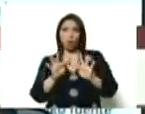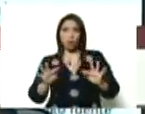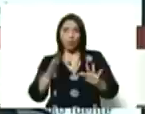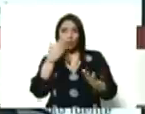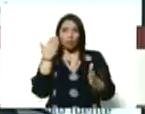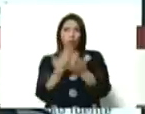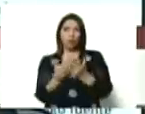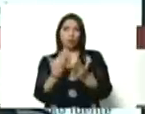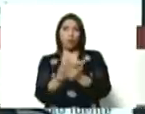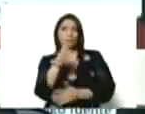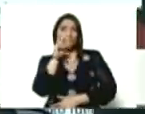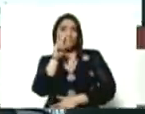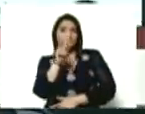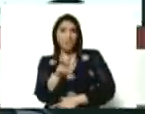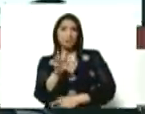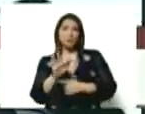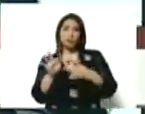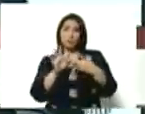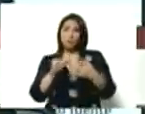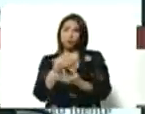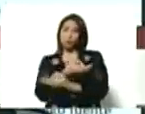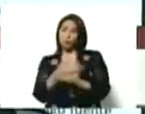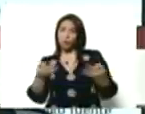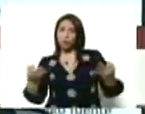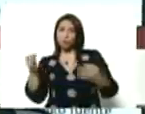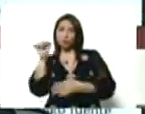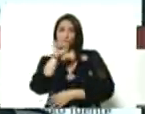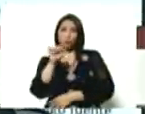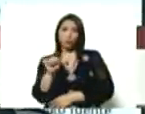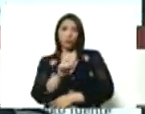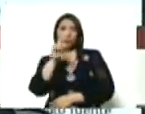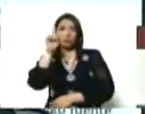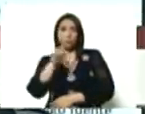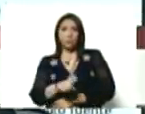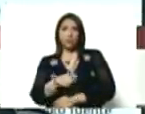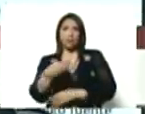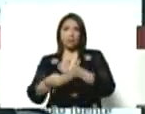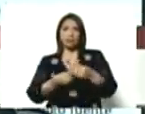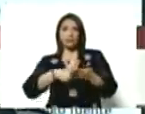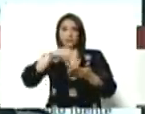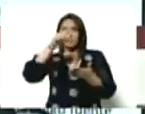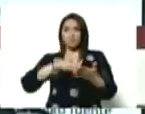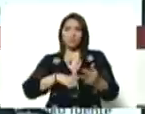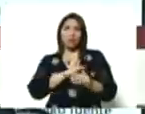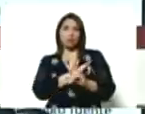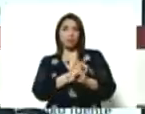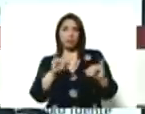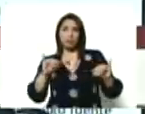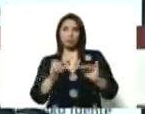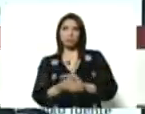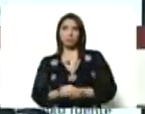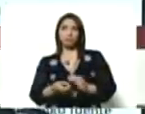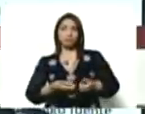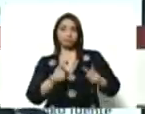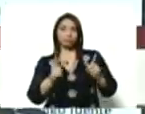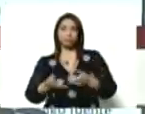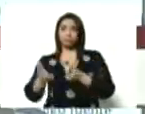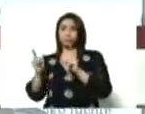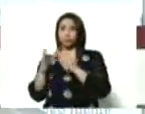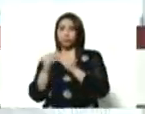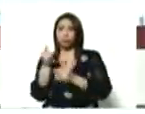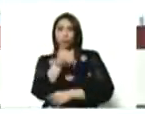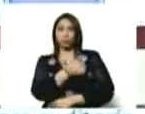correcto funcionamiento del software y generar las firmas digitales una vez sean auditados cada uno de estos